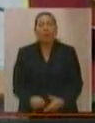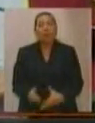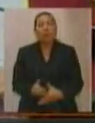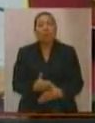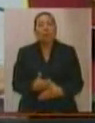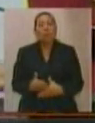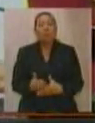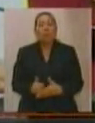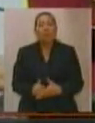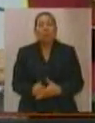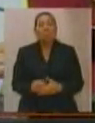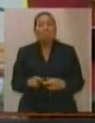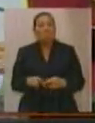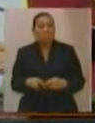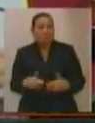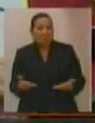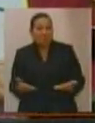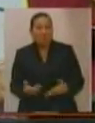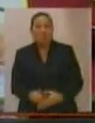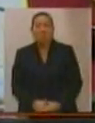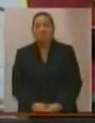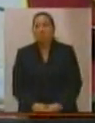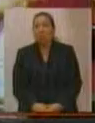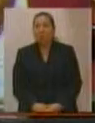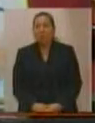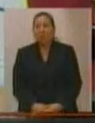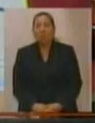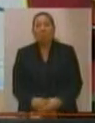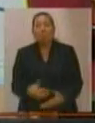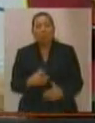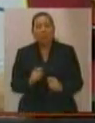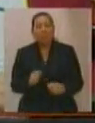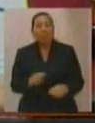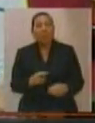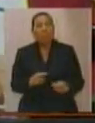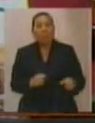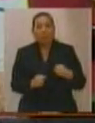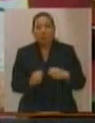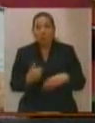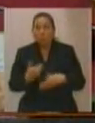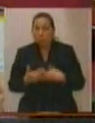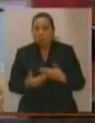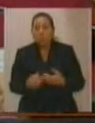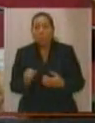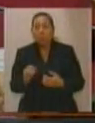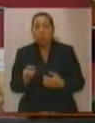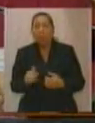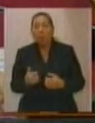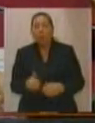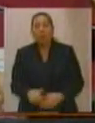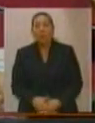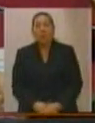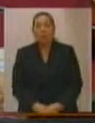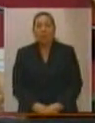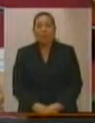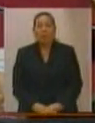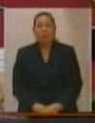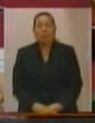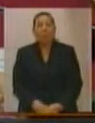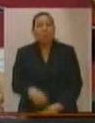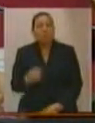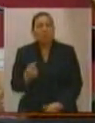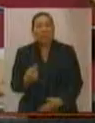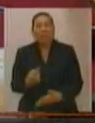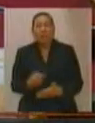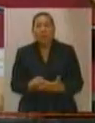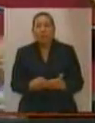compartir un patrimonio, puedan darse derechos sucesorios u otros. No entiendo por